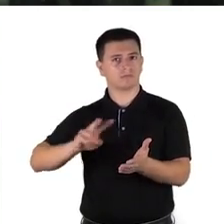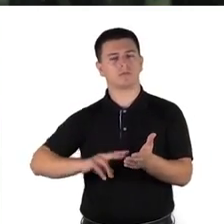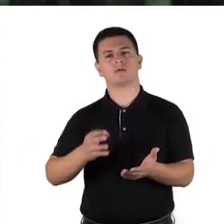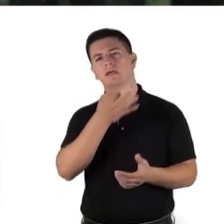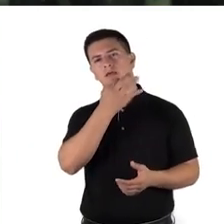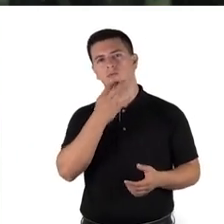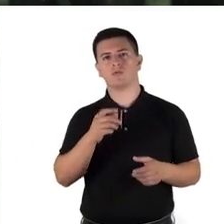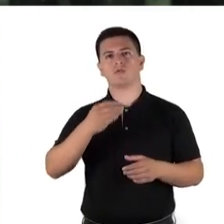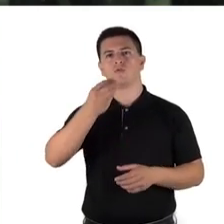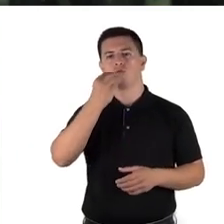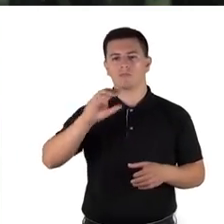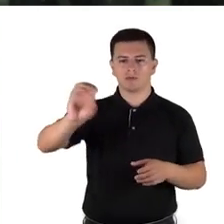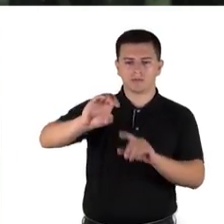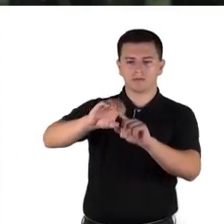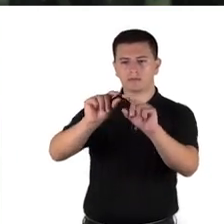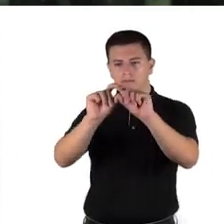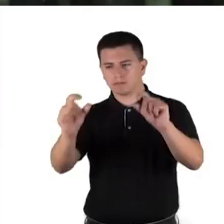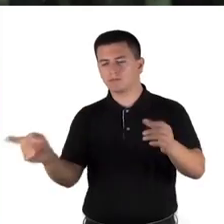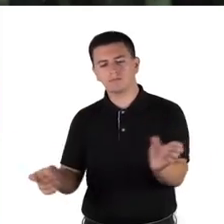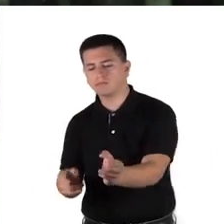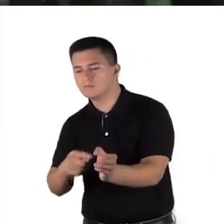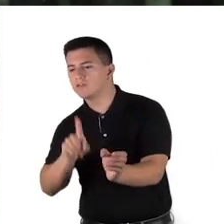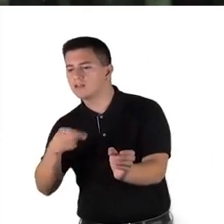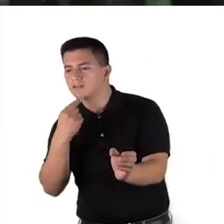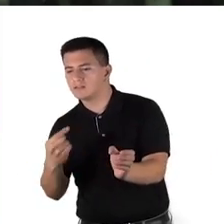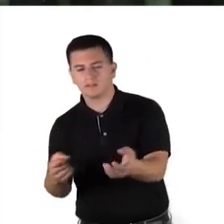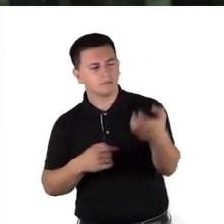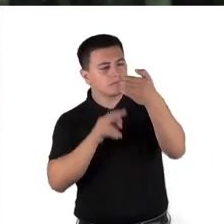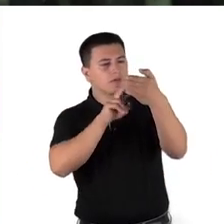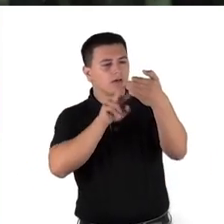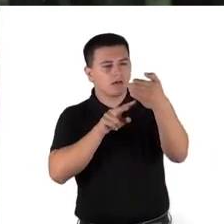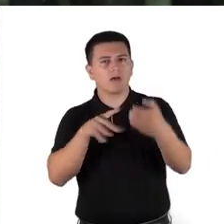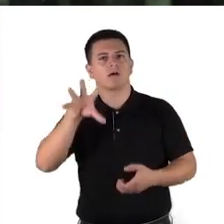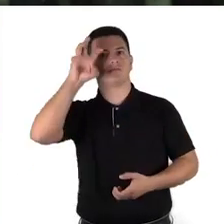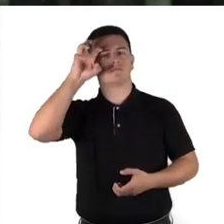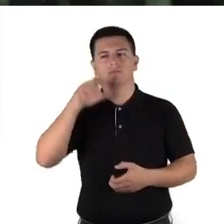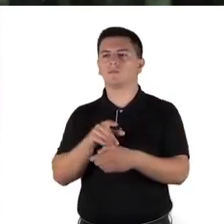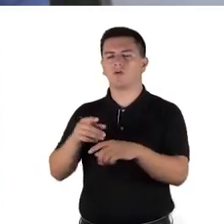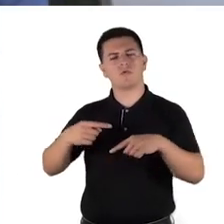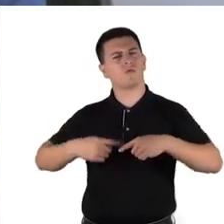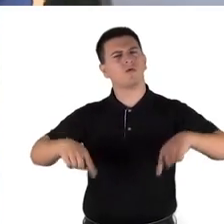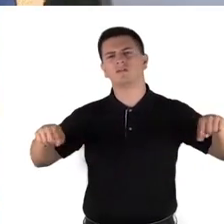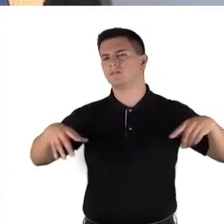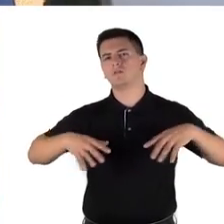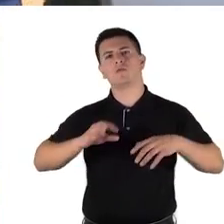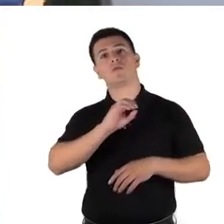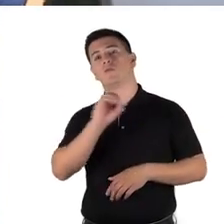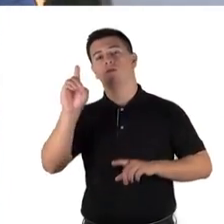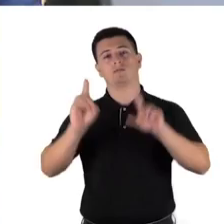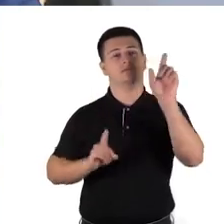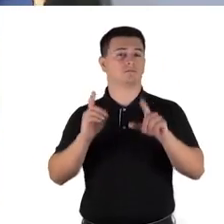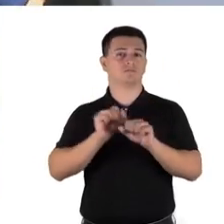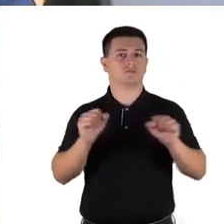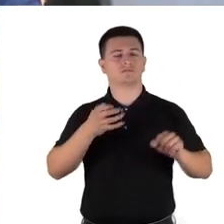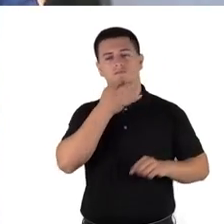podemos ayudarles a que aprendan a leyendo las etiquetas de los condimentos que tenemos en la casa. Okay. De lo que uno le va poniendo la comida, entonces